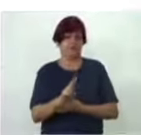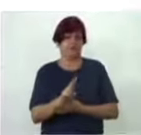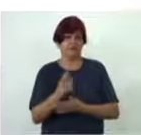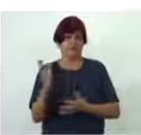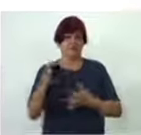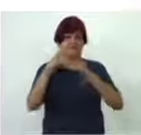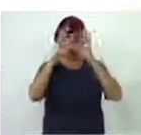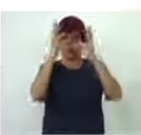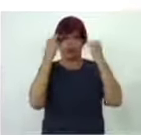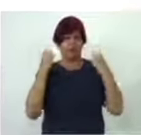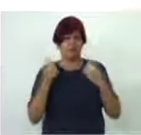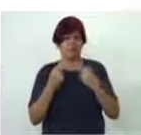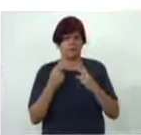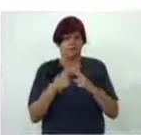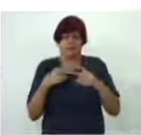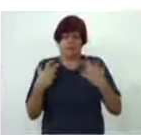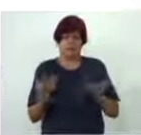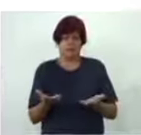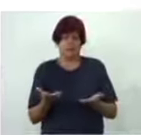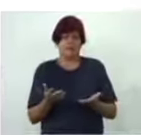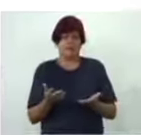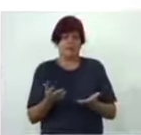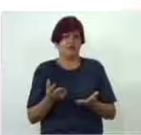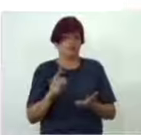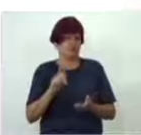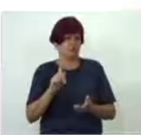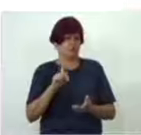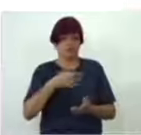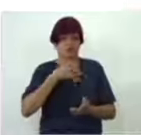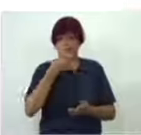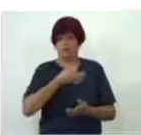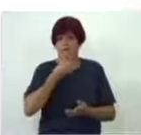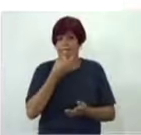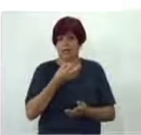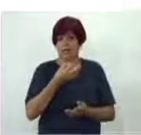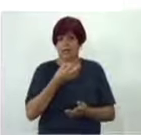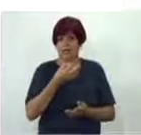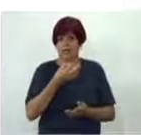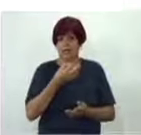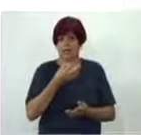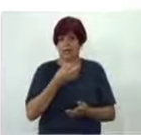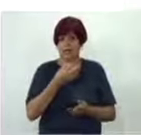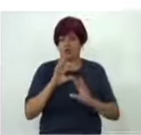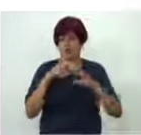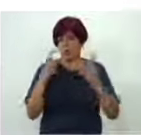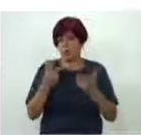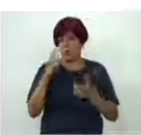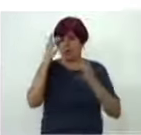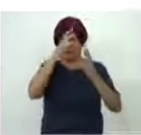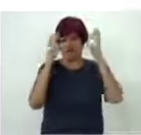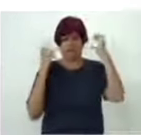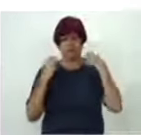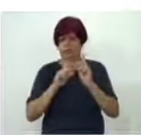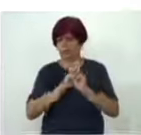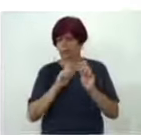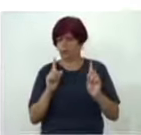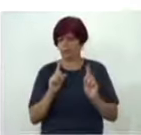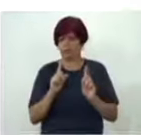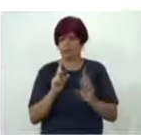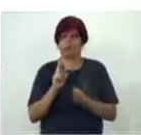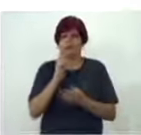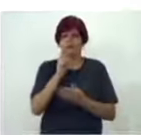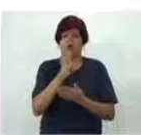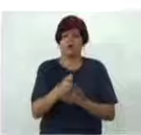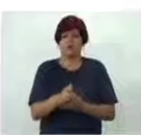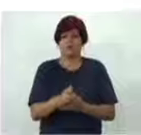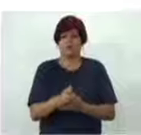trajo adornos. ¿Para qué serán? No les estoy explicando ahí en qué consisten los adornos, fíjense. Recuerden que la orientación